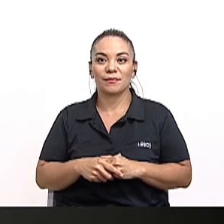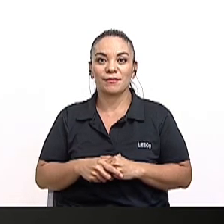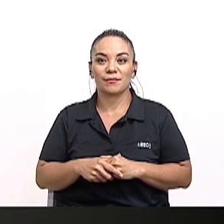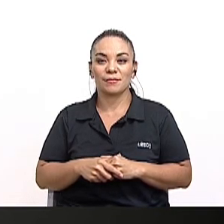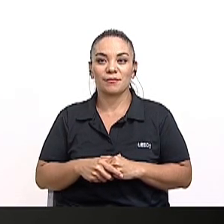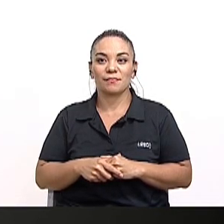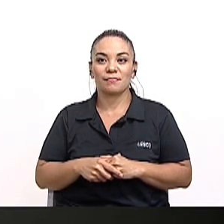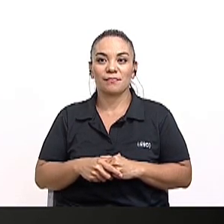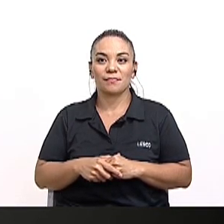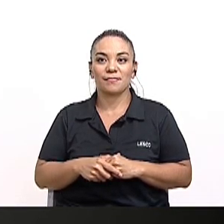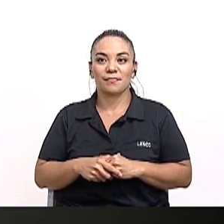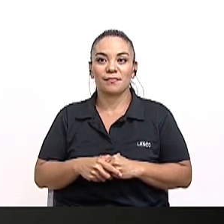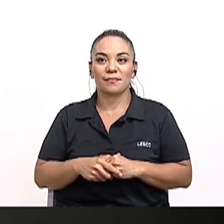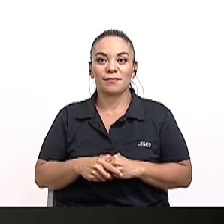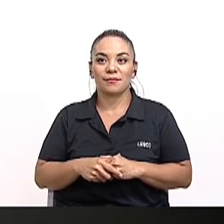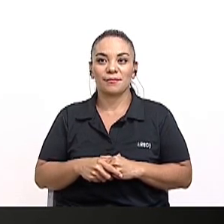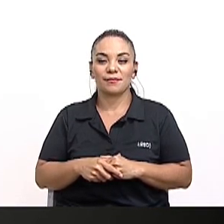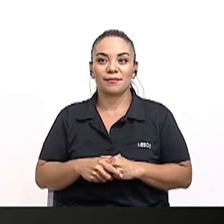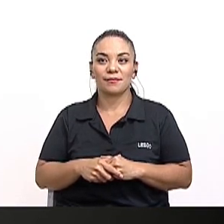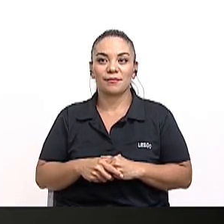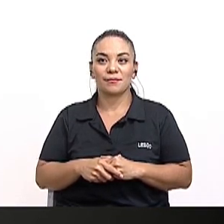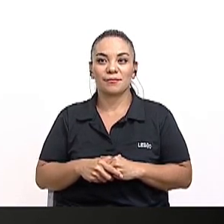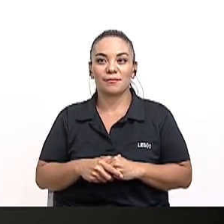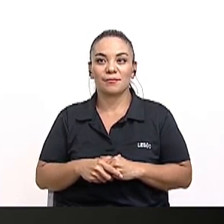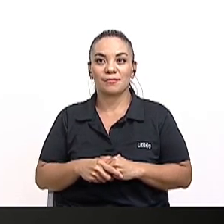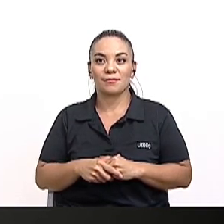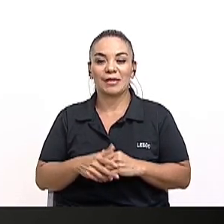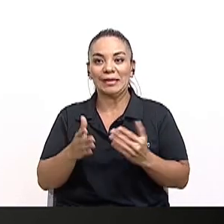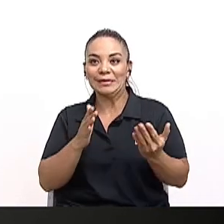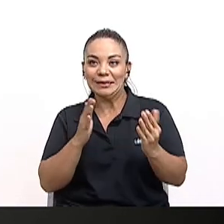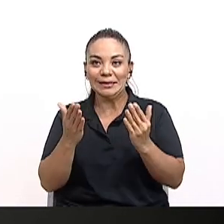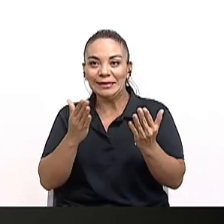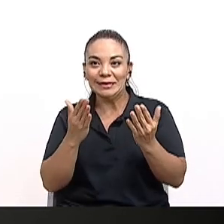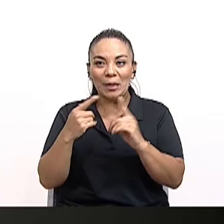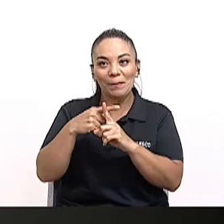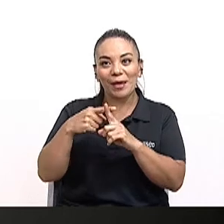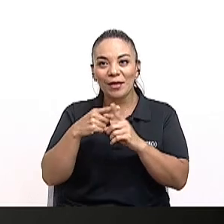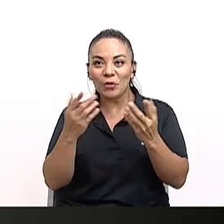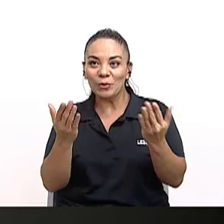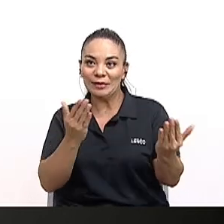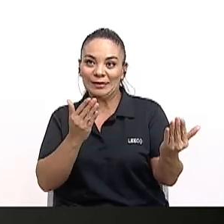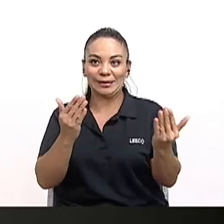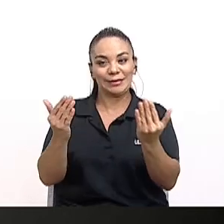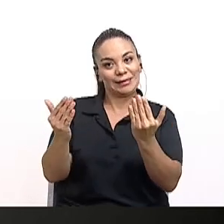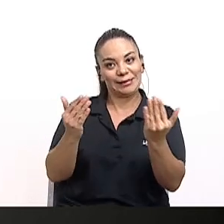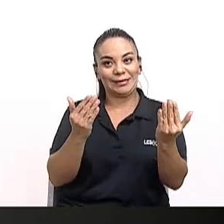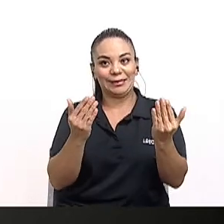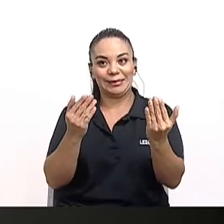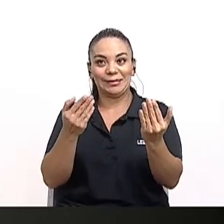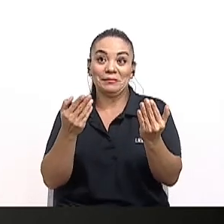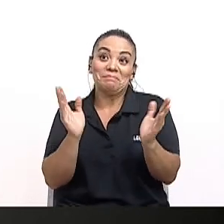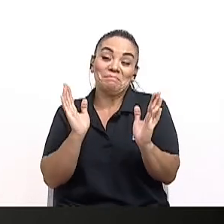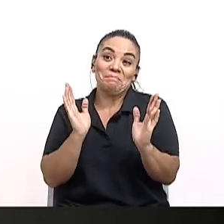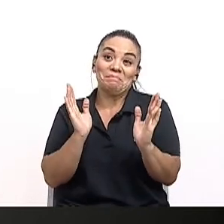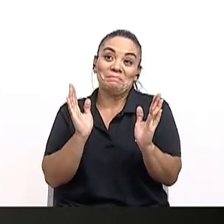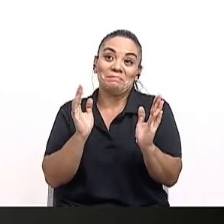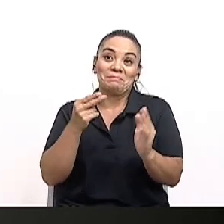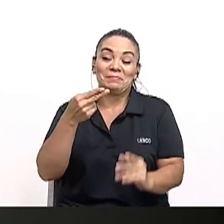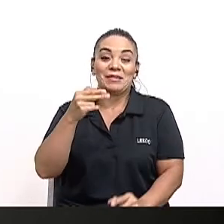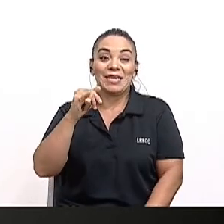Y me va a salir... bueno, vamos a decir que hidrocarburos. Quedó justo en la